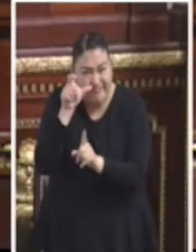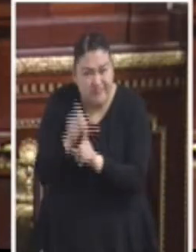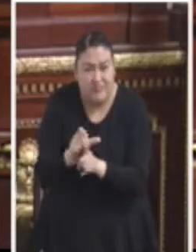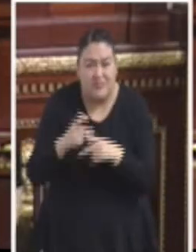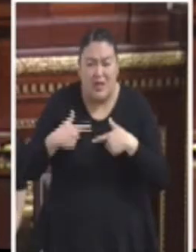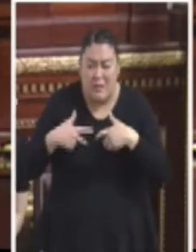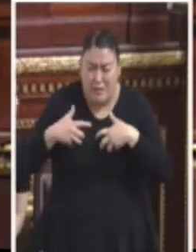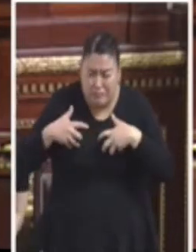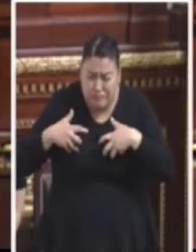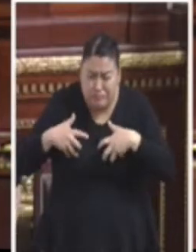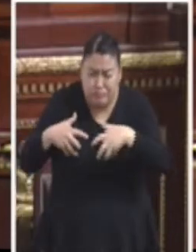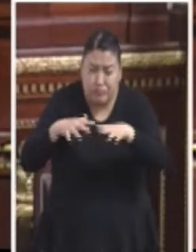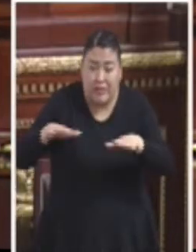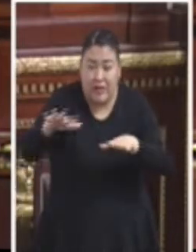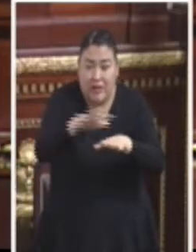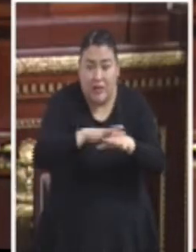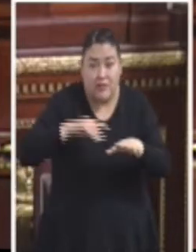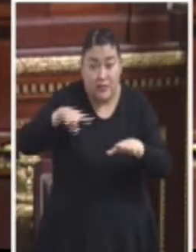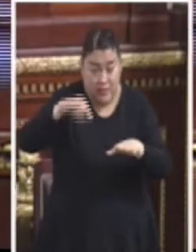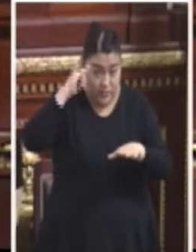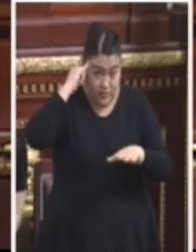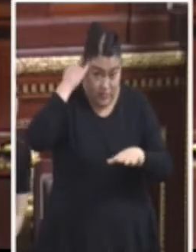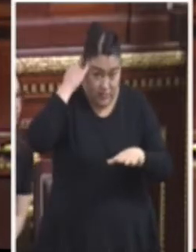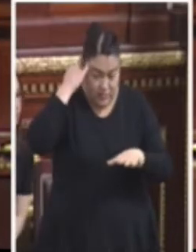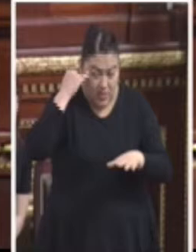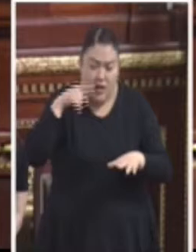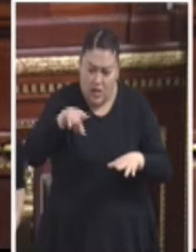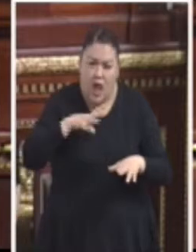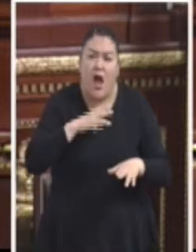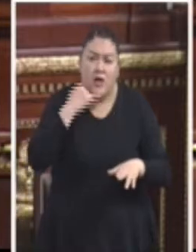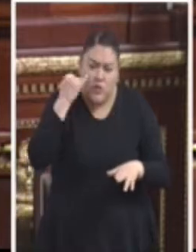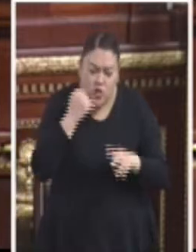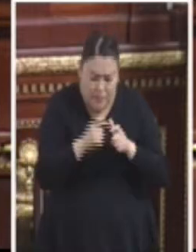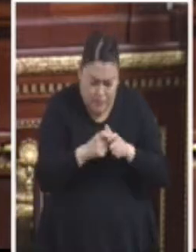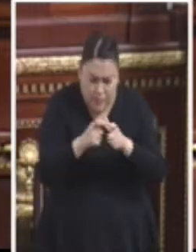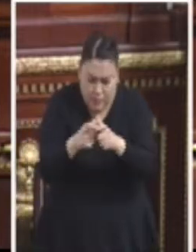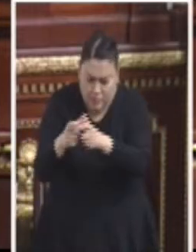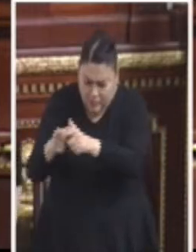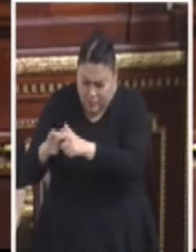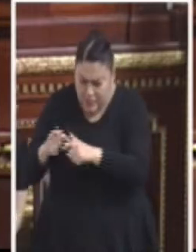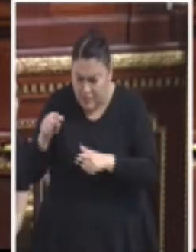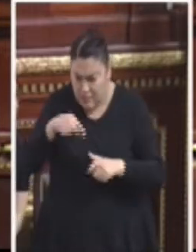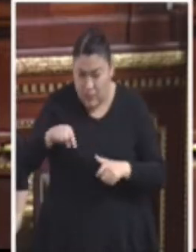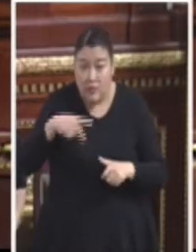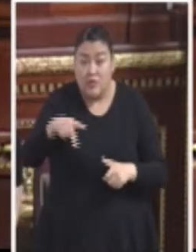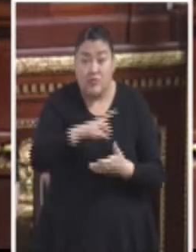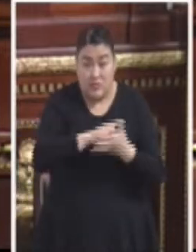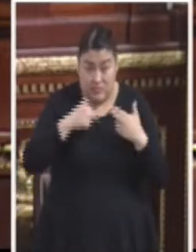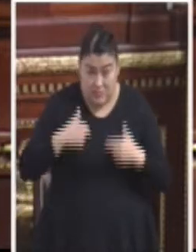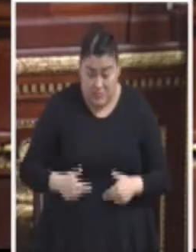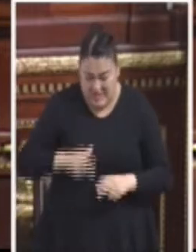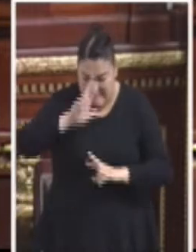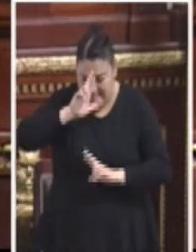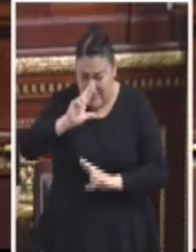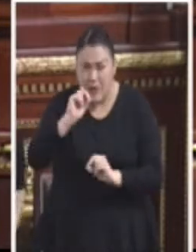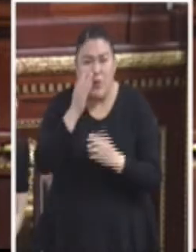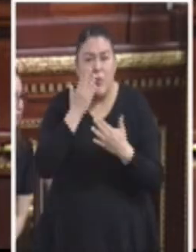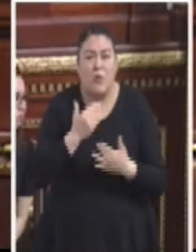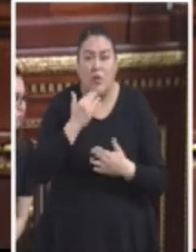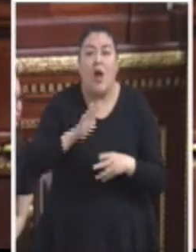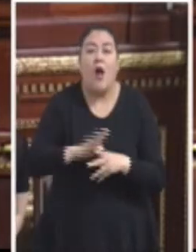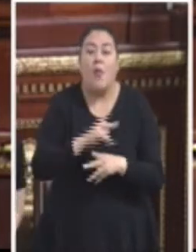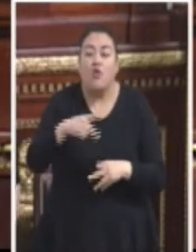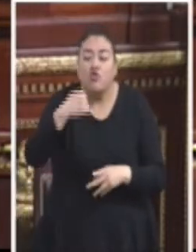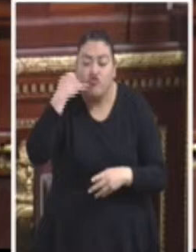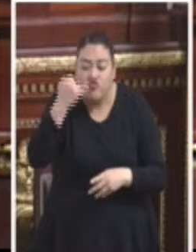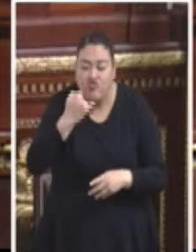millones de integrantes de los pueblos originarios como minorías lingüísticas y cuyos derechos se han visto socavados por el